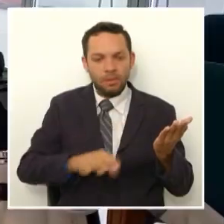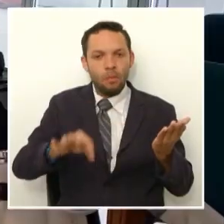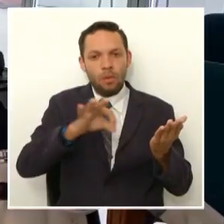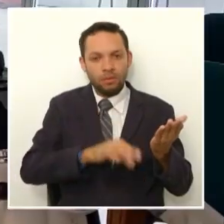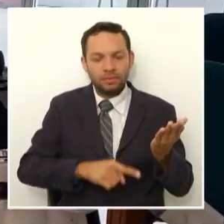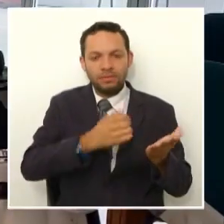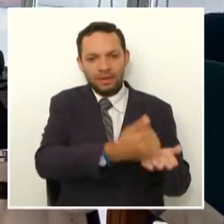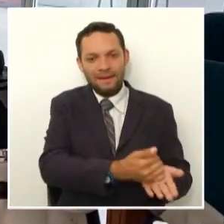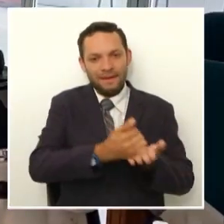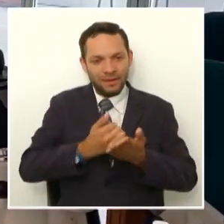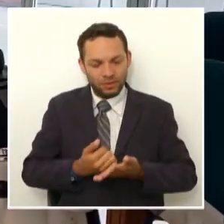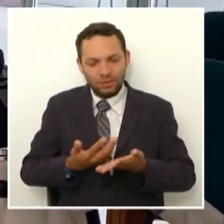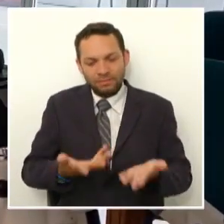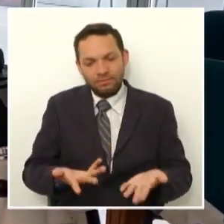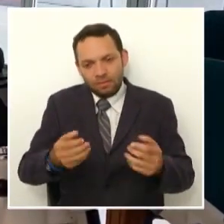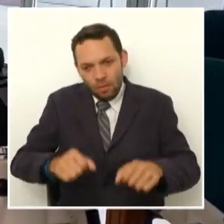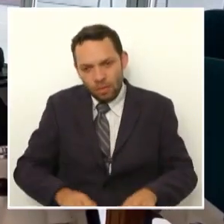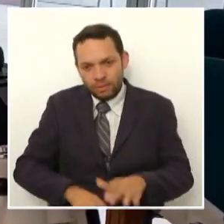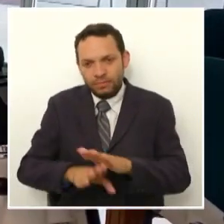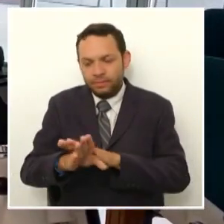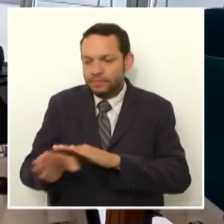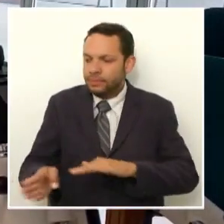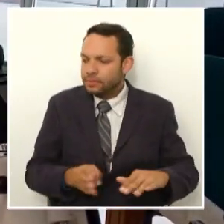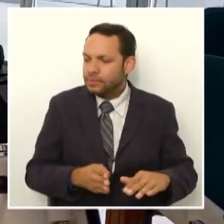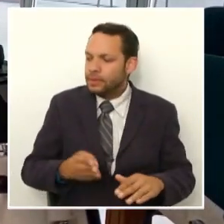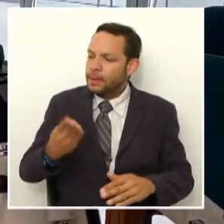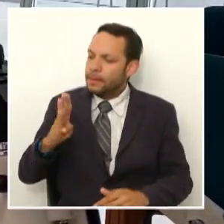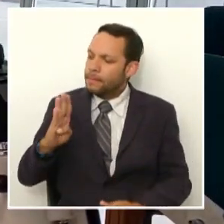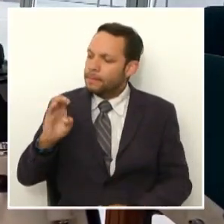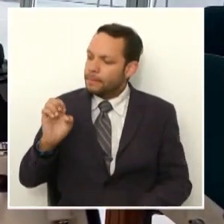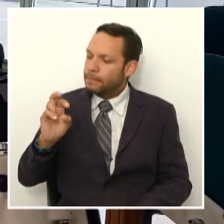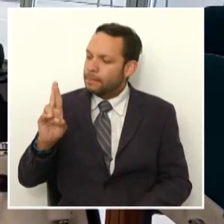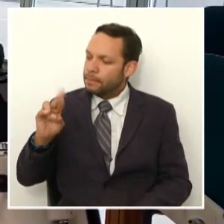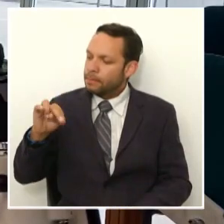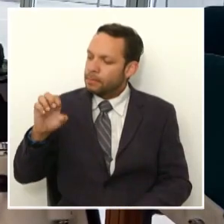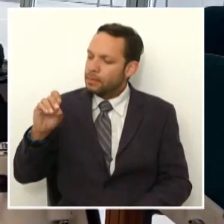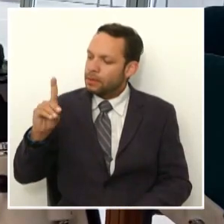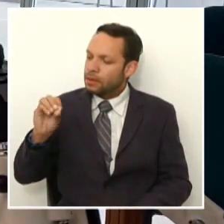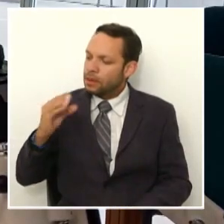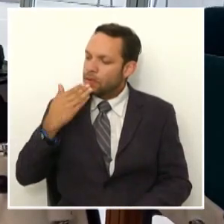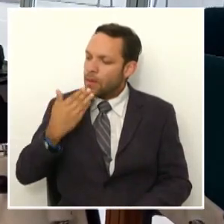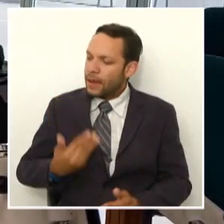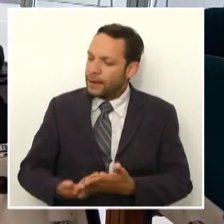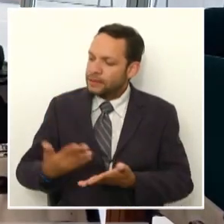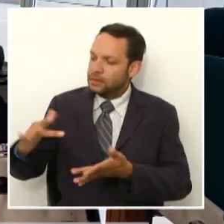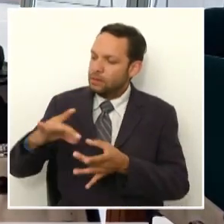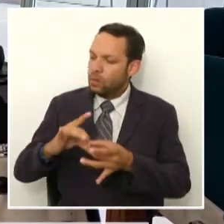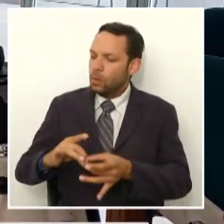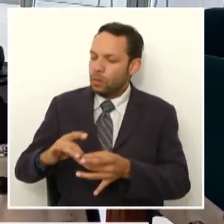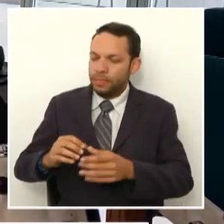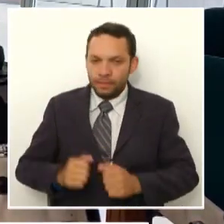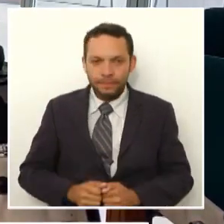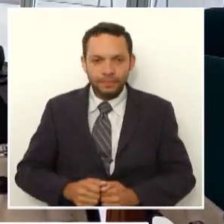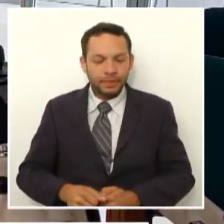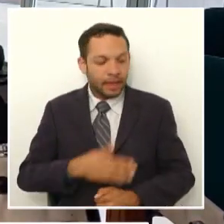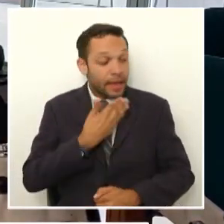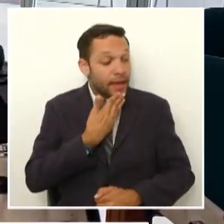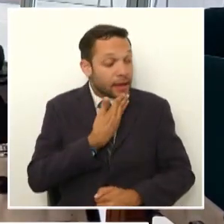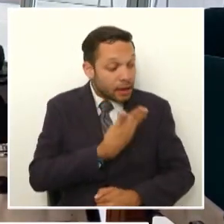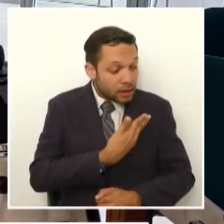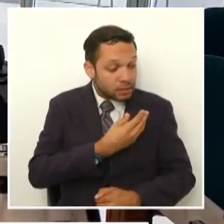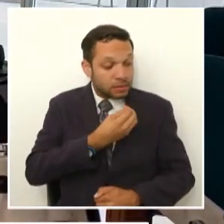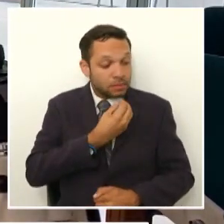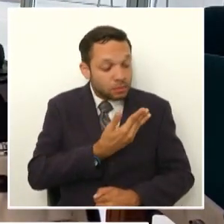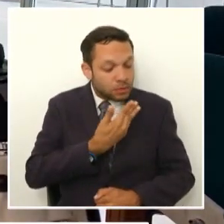hubiera habido lo que hay ahora. Doctor Bernardo, gracias por estar con nosotros. Gracias, doctor Rojas, te agradezco mucho, muy amable por esta